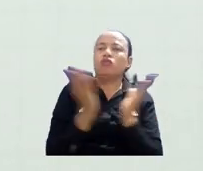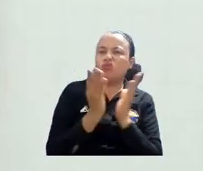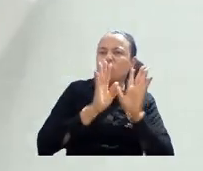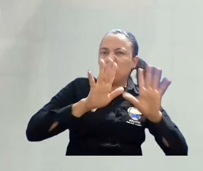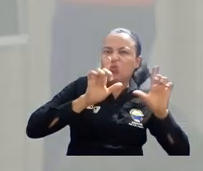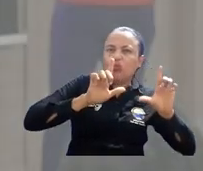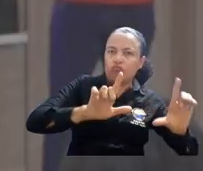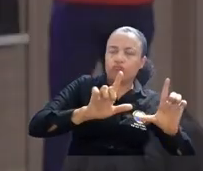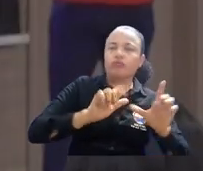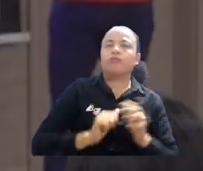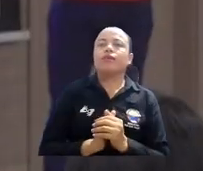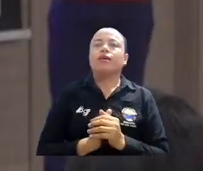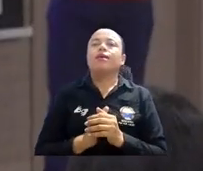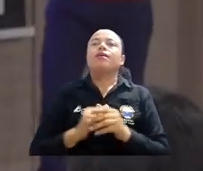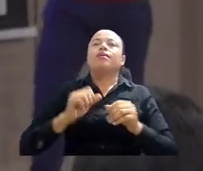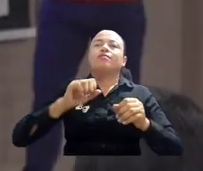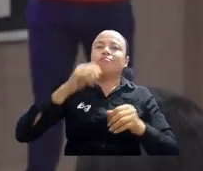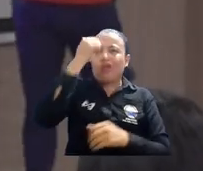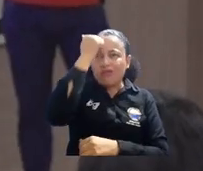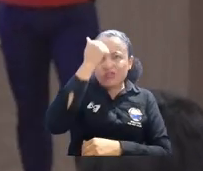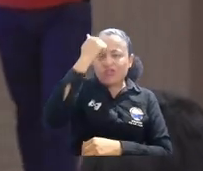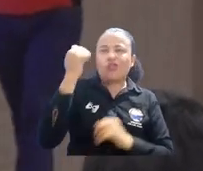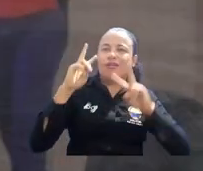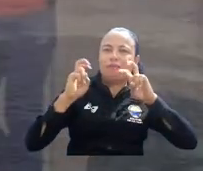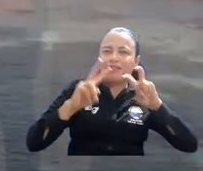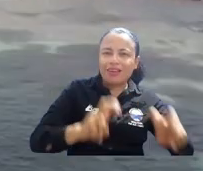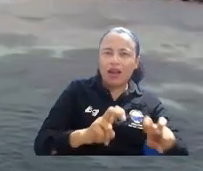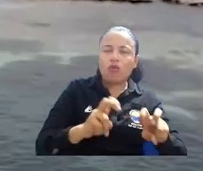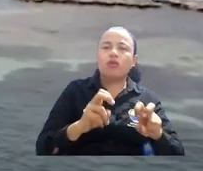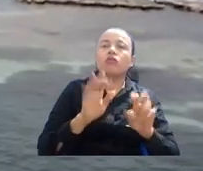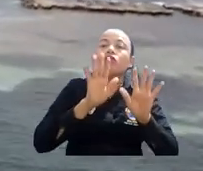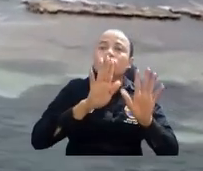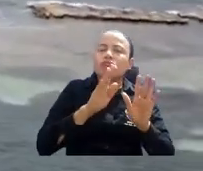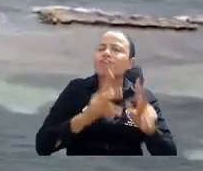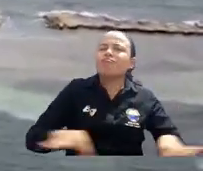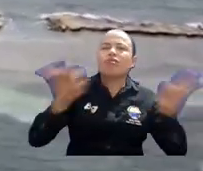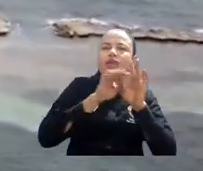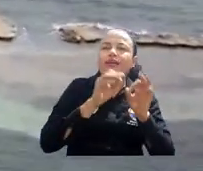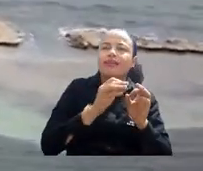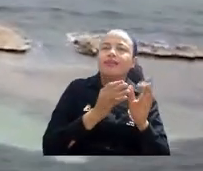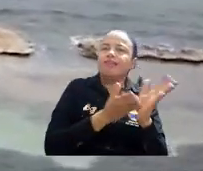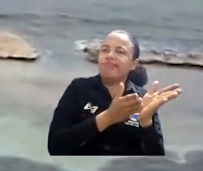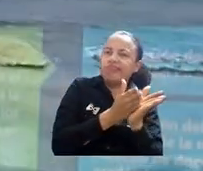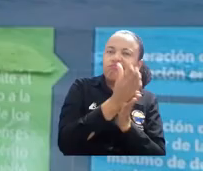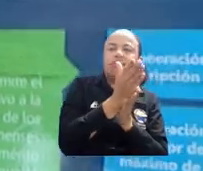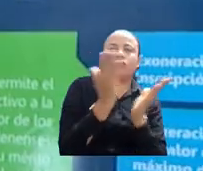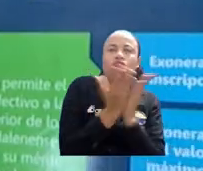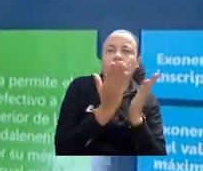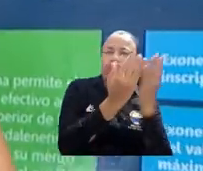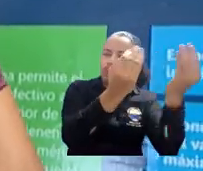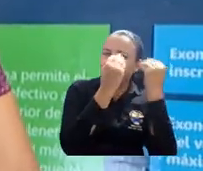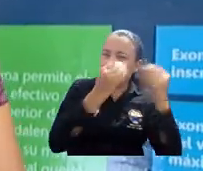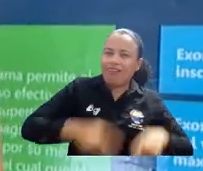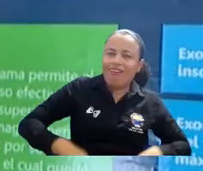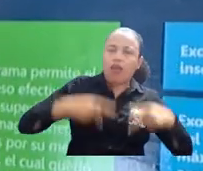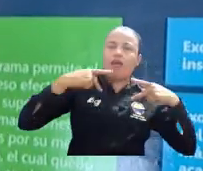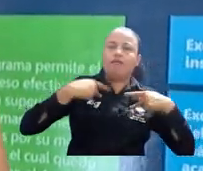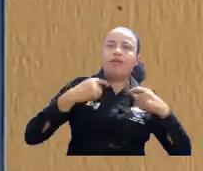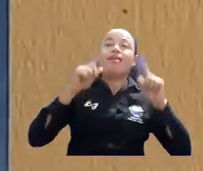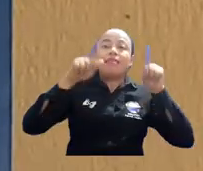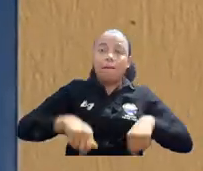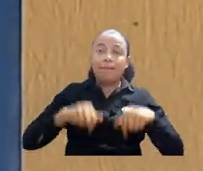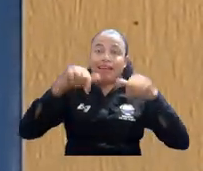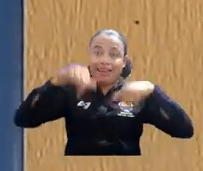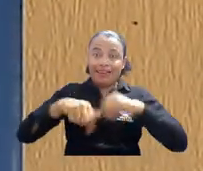docentes investigadores, hasta el desarrollo de la Cátedra Universidad Territorio para la Educación a lo largo de la vida y proyectar la réplica